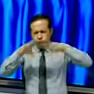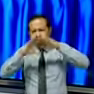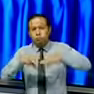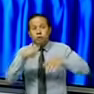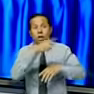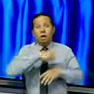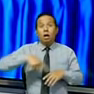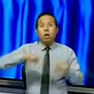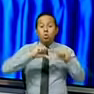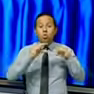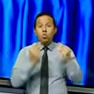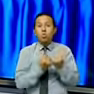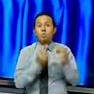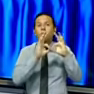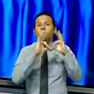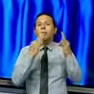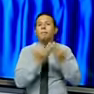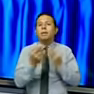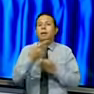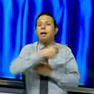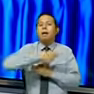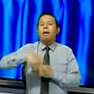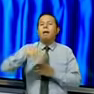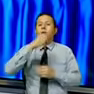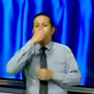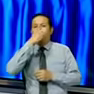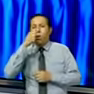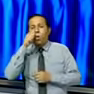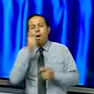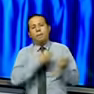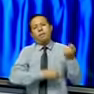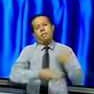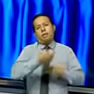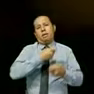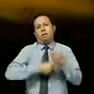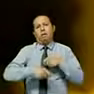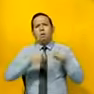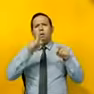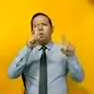familiar dedicada al microtráfico de drogas. 11 personas fueron detenidas.